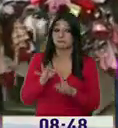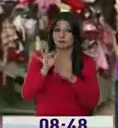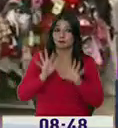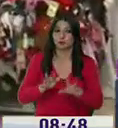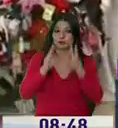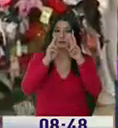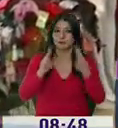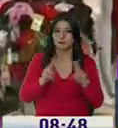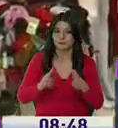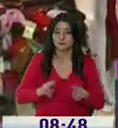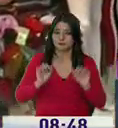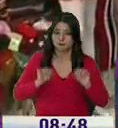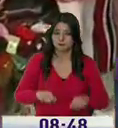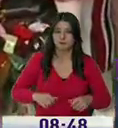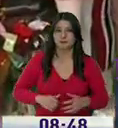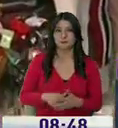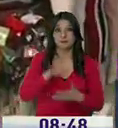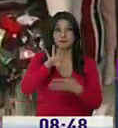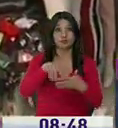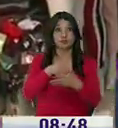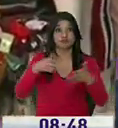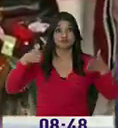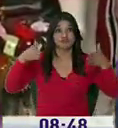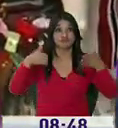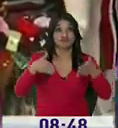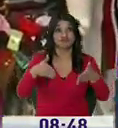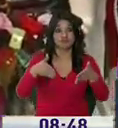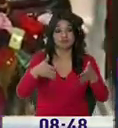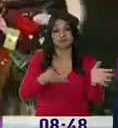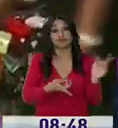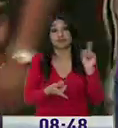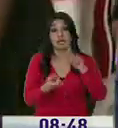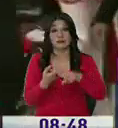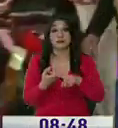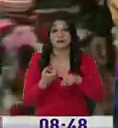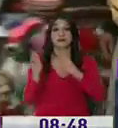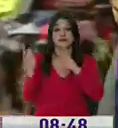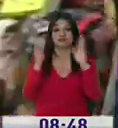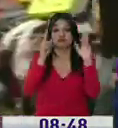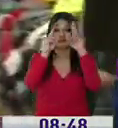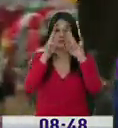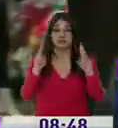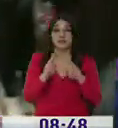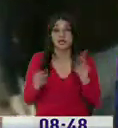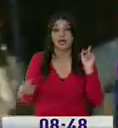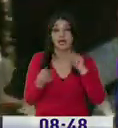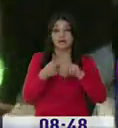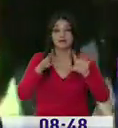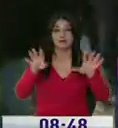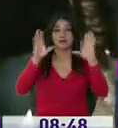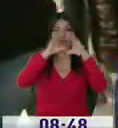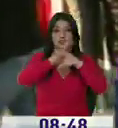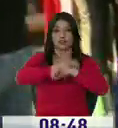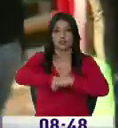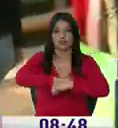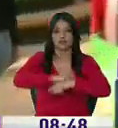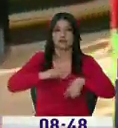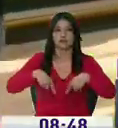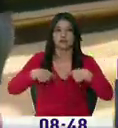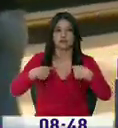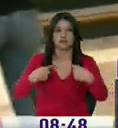época navideña. Nuestro horario de atención se extiende por temporada navideña hasta las 9 de la noche todos estos